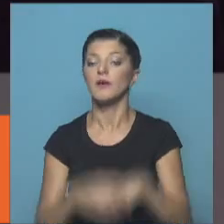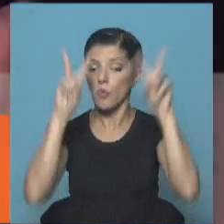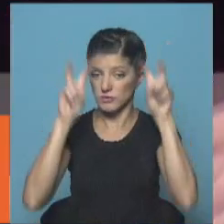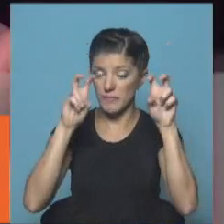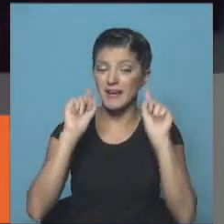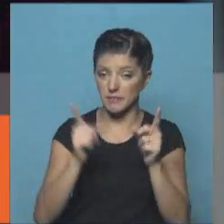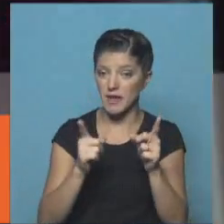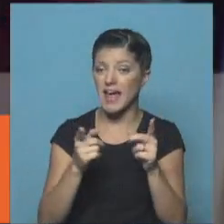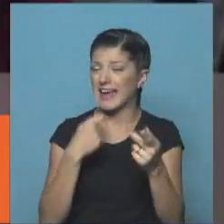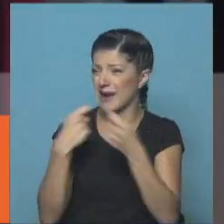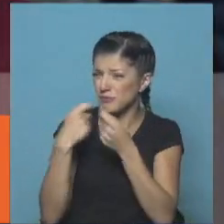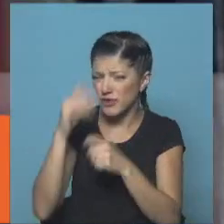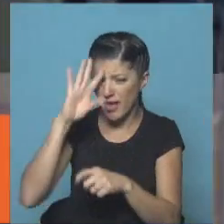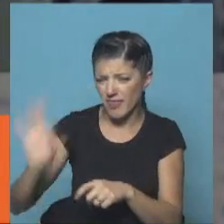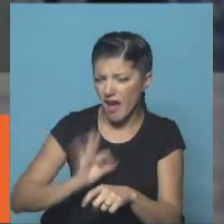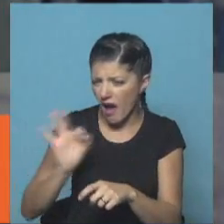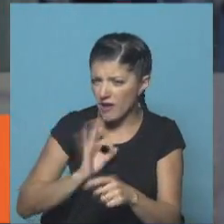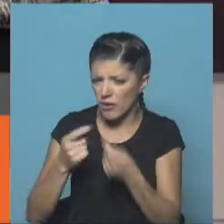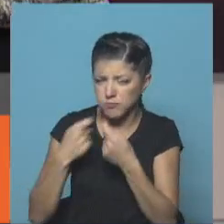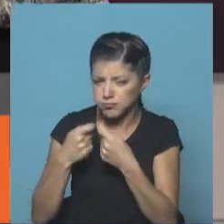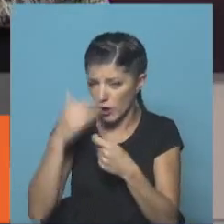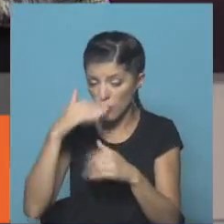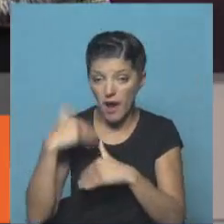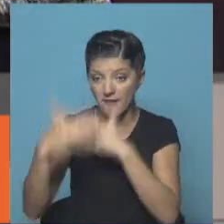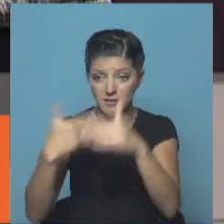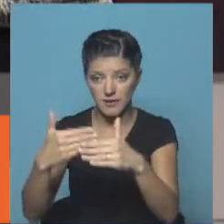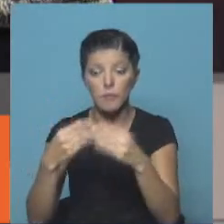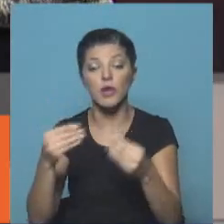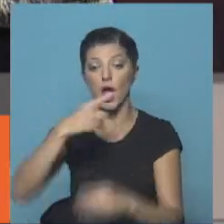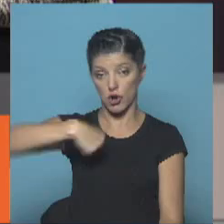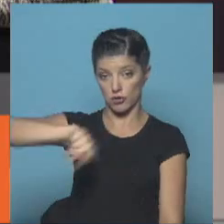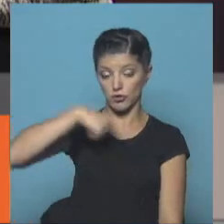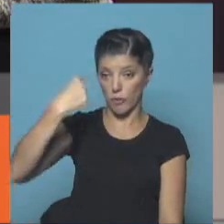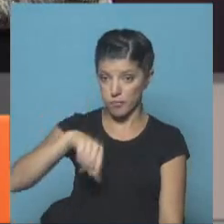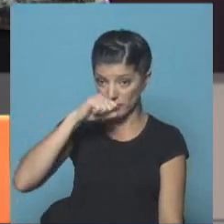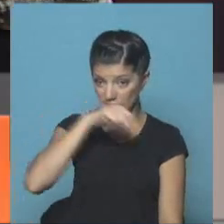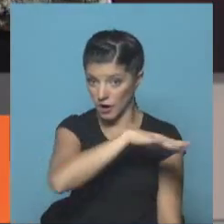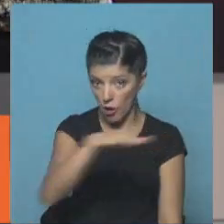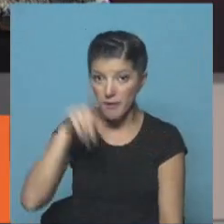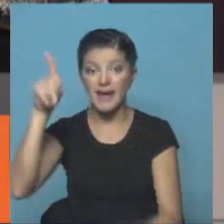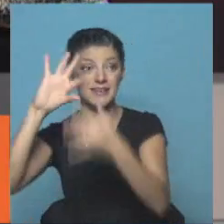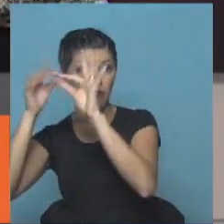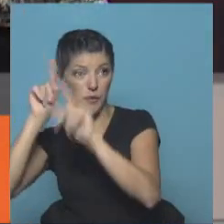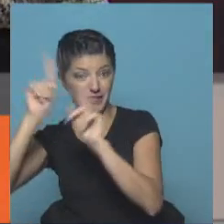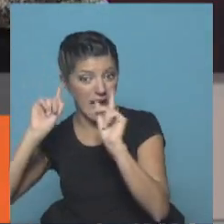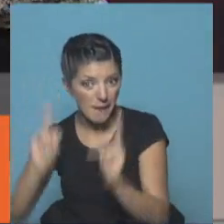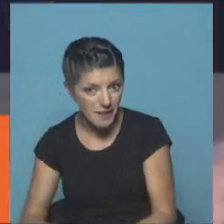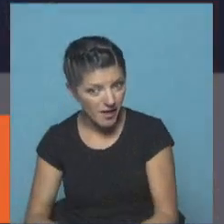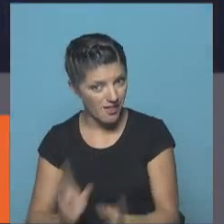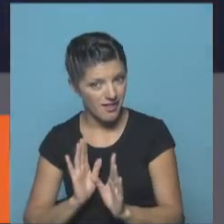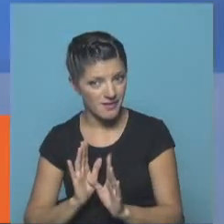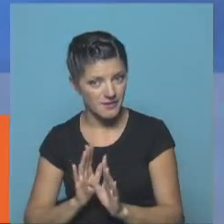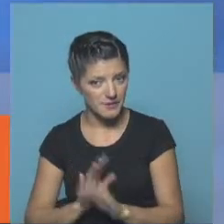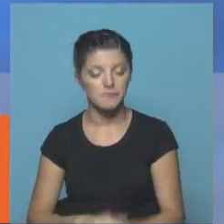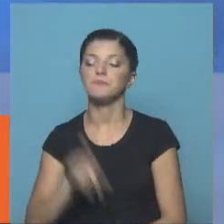fuerte en las negociaciones de tantos años que no han avanzado, es la cuestión de que nosotros tenemos productos agropecuarios y Europa tiene una producción agropecuaria. Hubo una